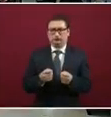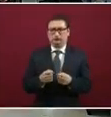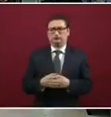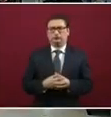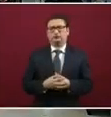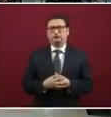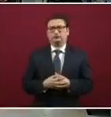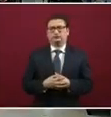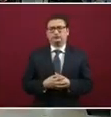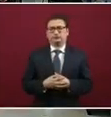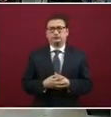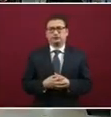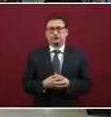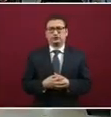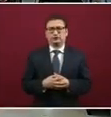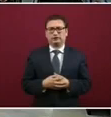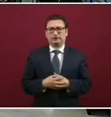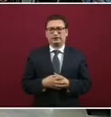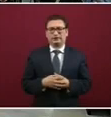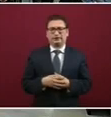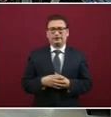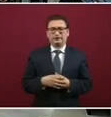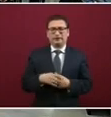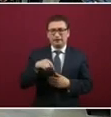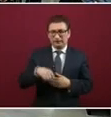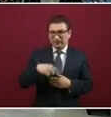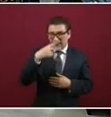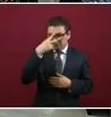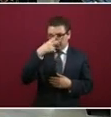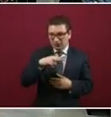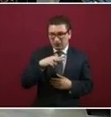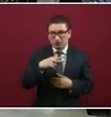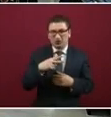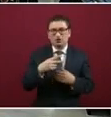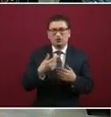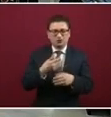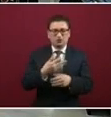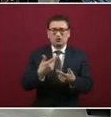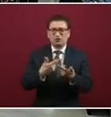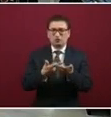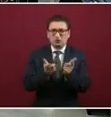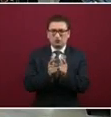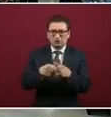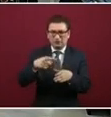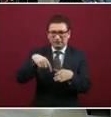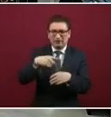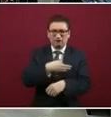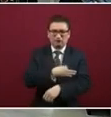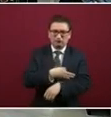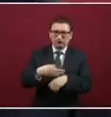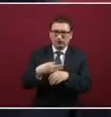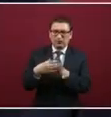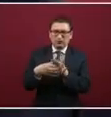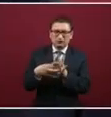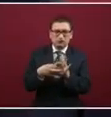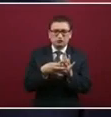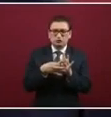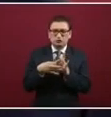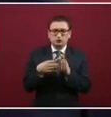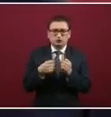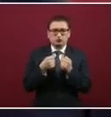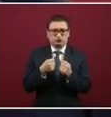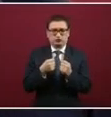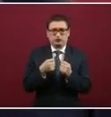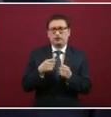La familia mexicana es muy solidaria, muy fraterna. Es distinta a las familias en